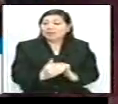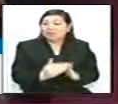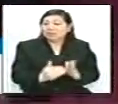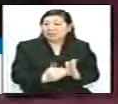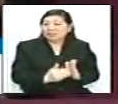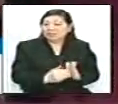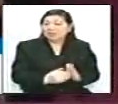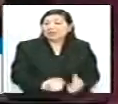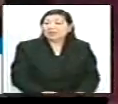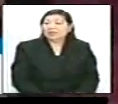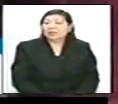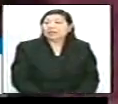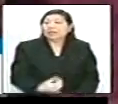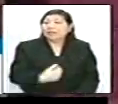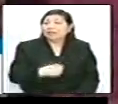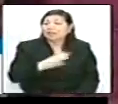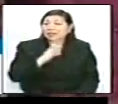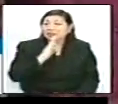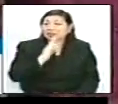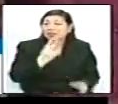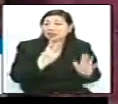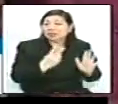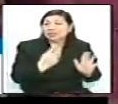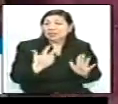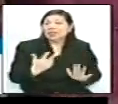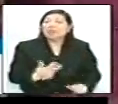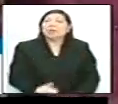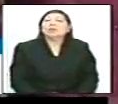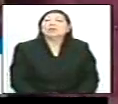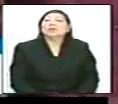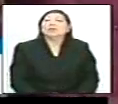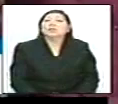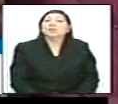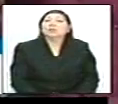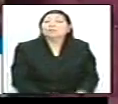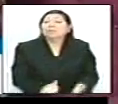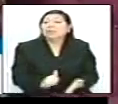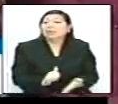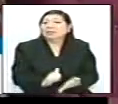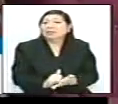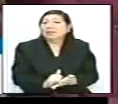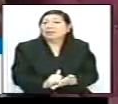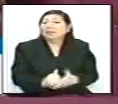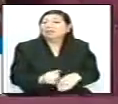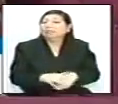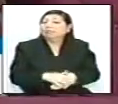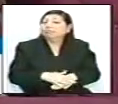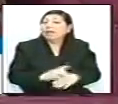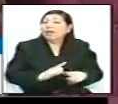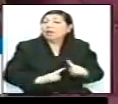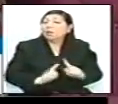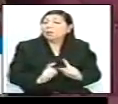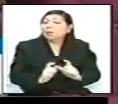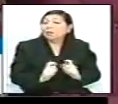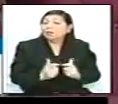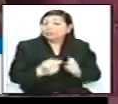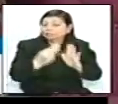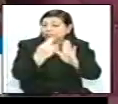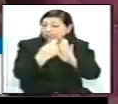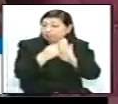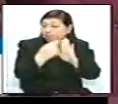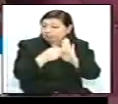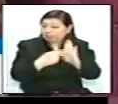mismo que acabo de mencionar, el 78, establece que la dispensa de alguno de los